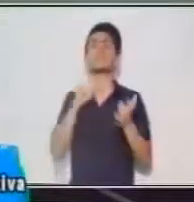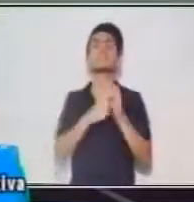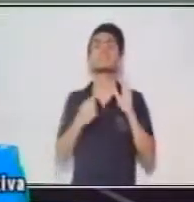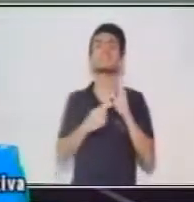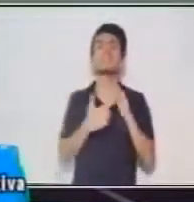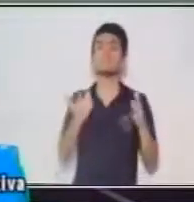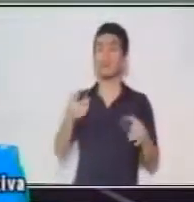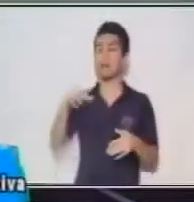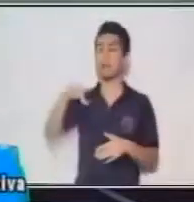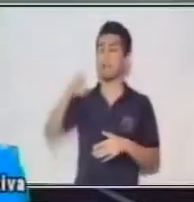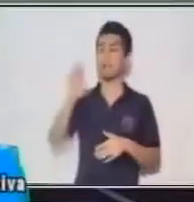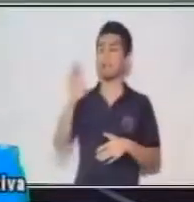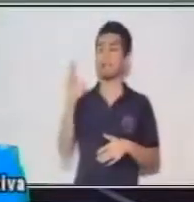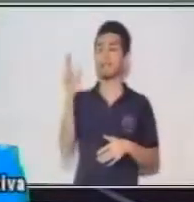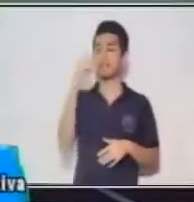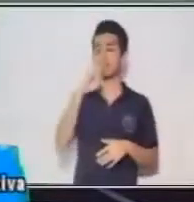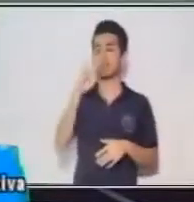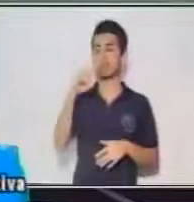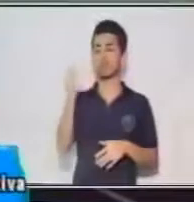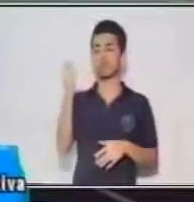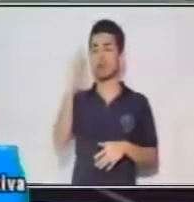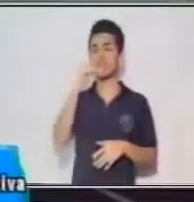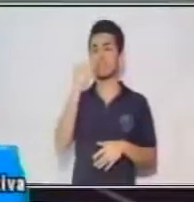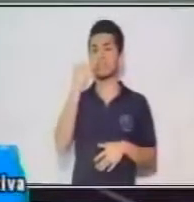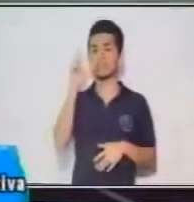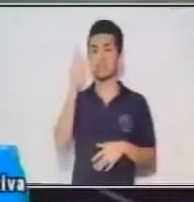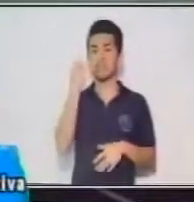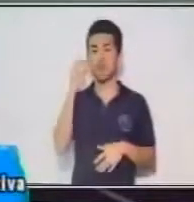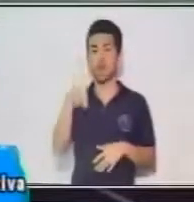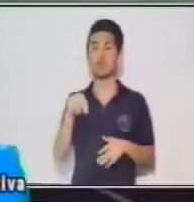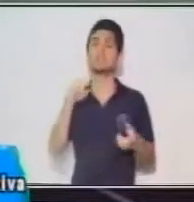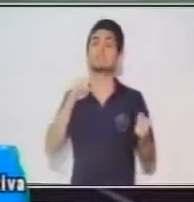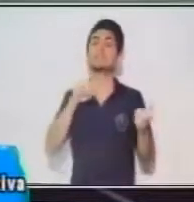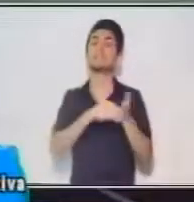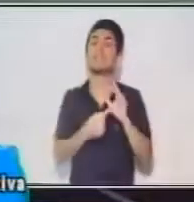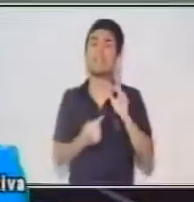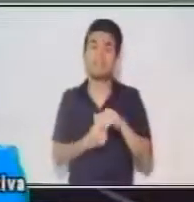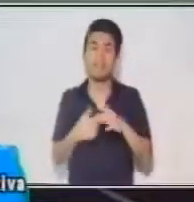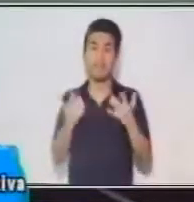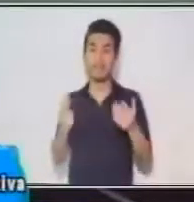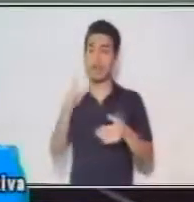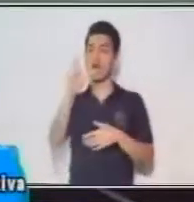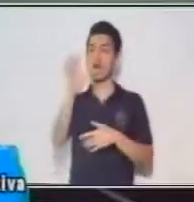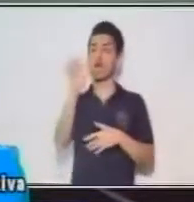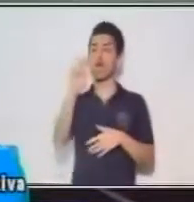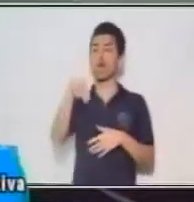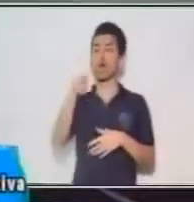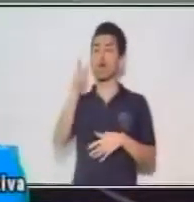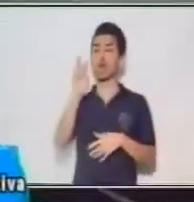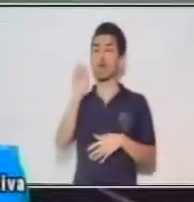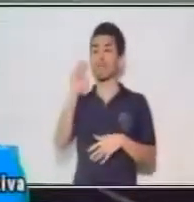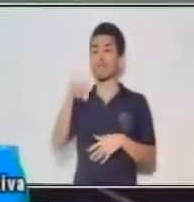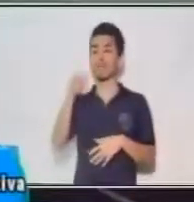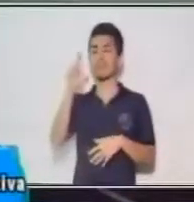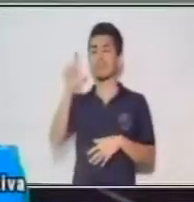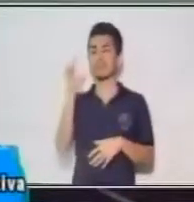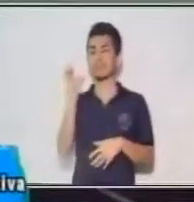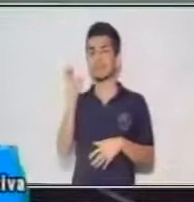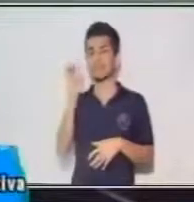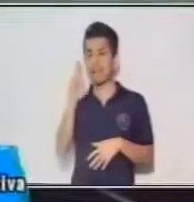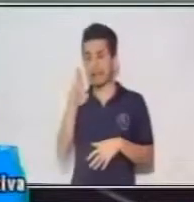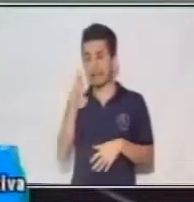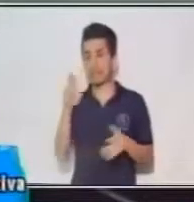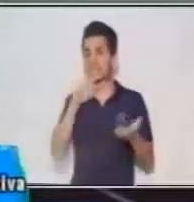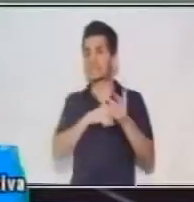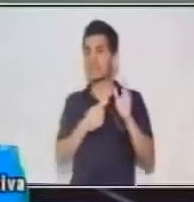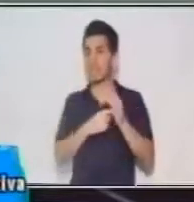palabra persuasión? Significa convencer, significa que vamos a decirle a las personas